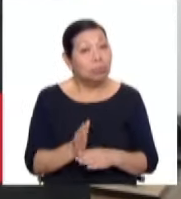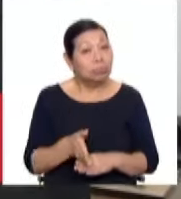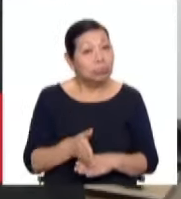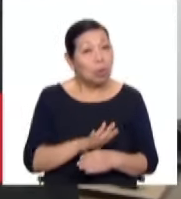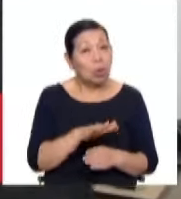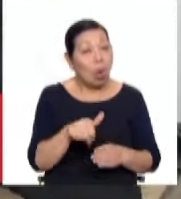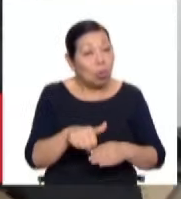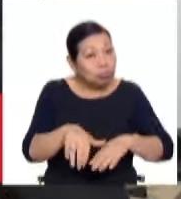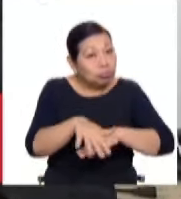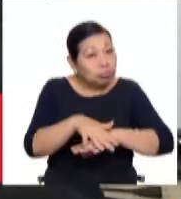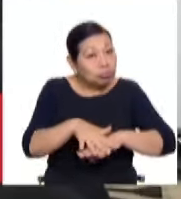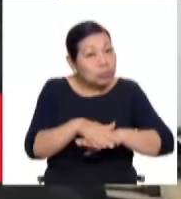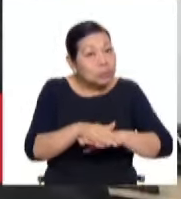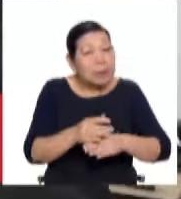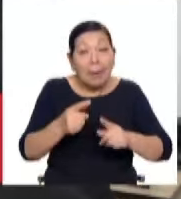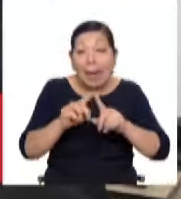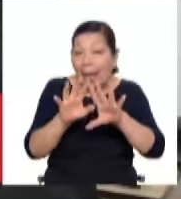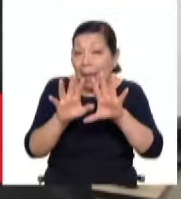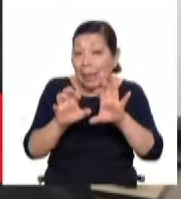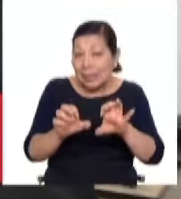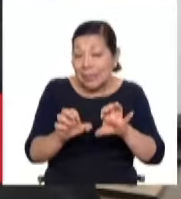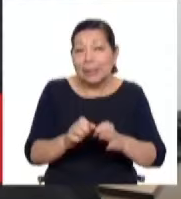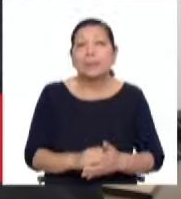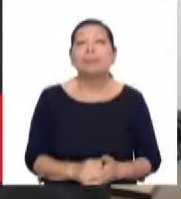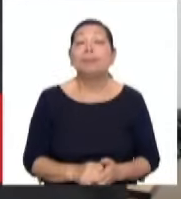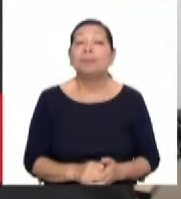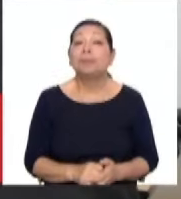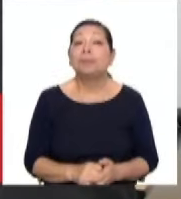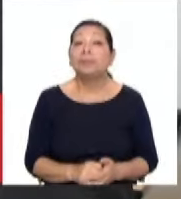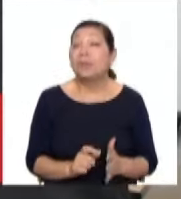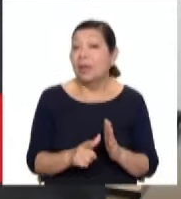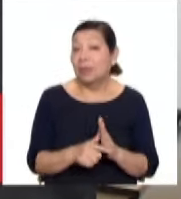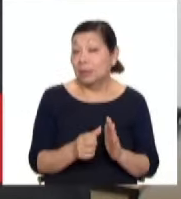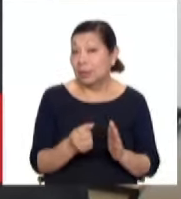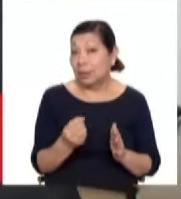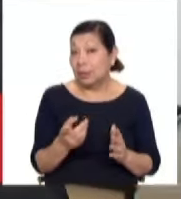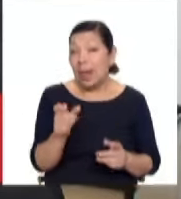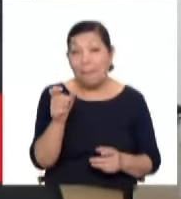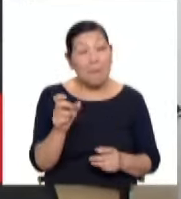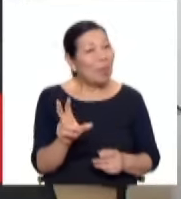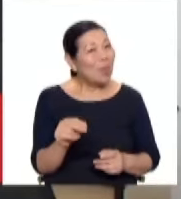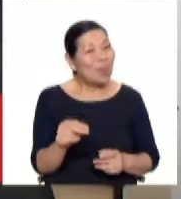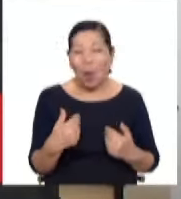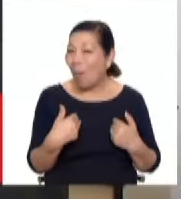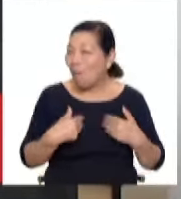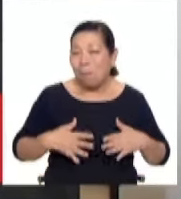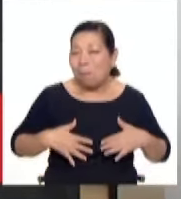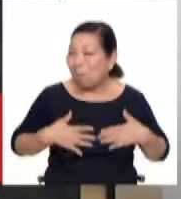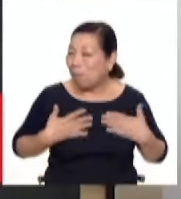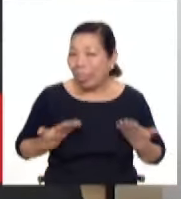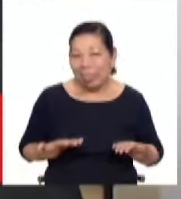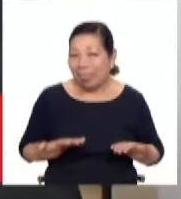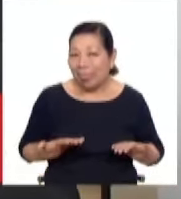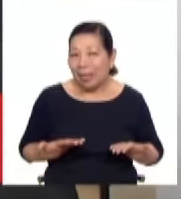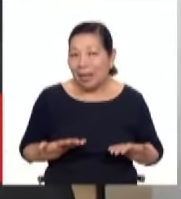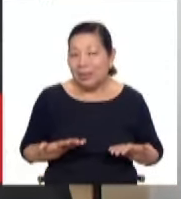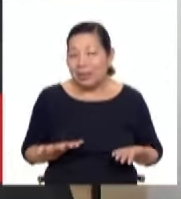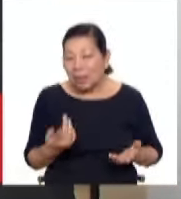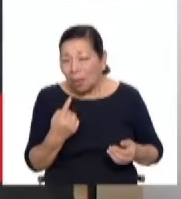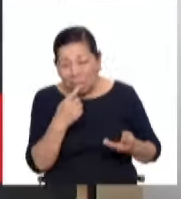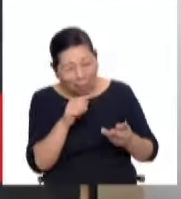pasan todo el procedimiento de emisión para obtención de una licencia de conducir. En aquellos casos donde la persona no pueda o no le